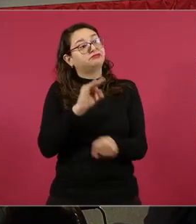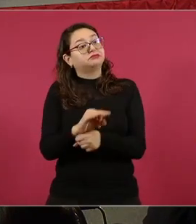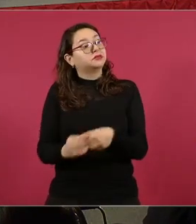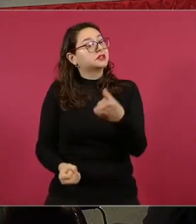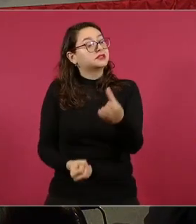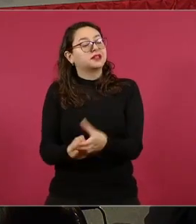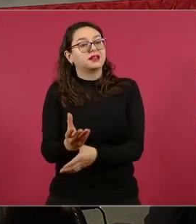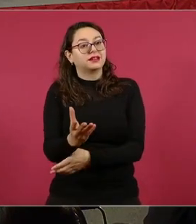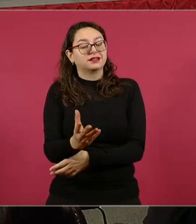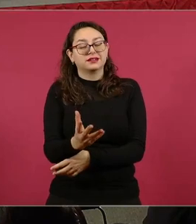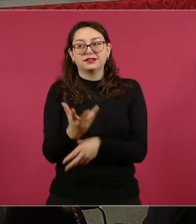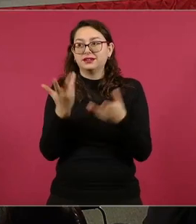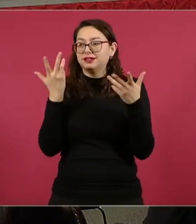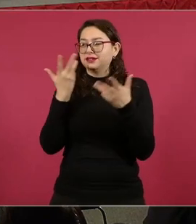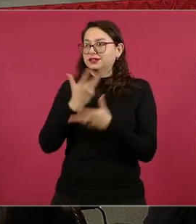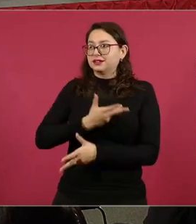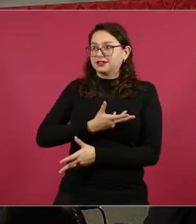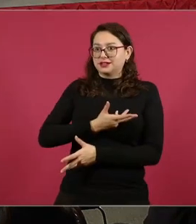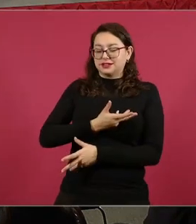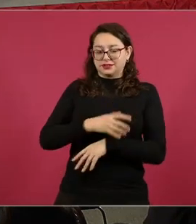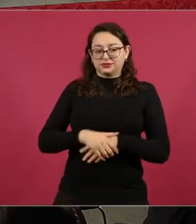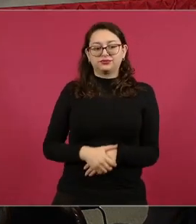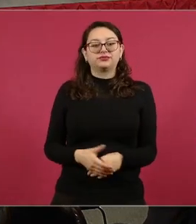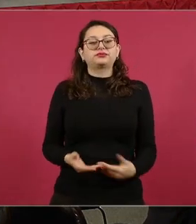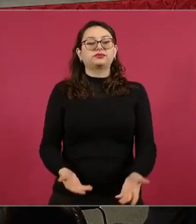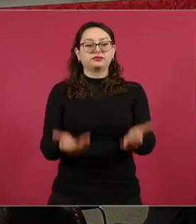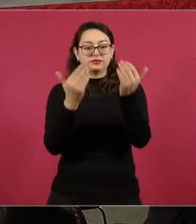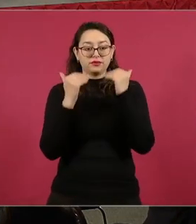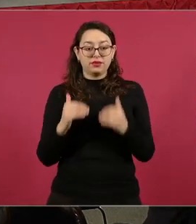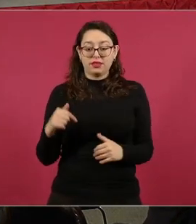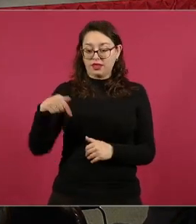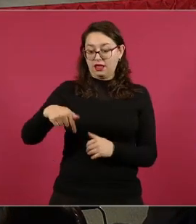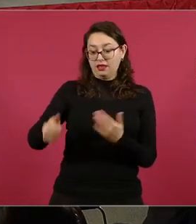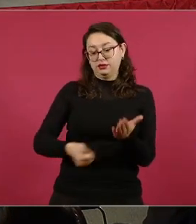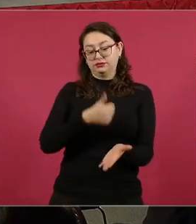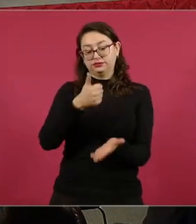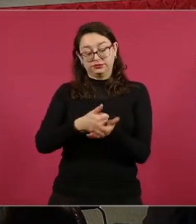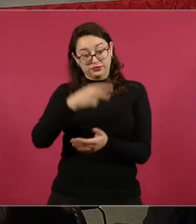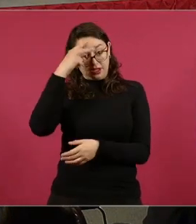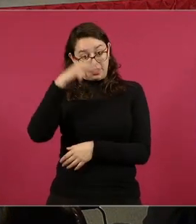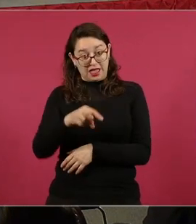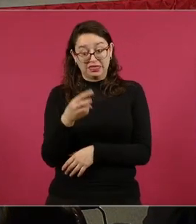tribunal colegiado en materia penal del primer circuito aquí en la Ciudad de México,